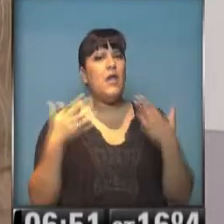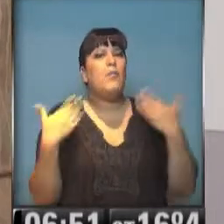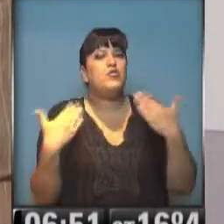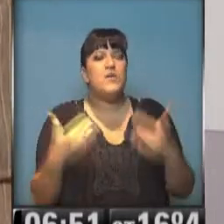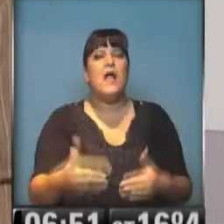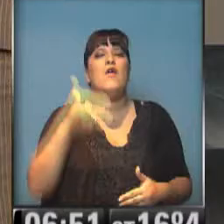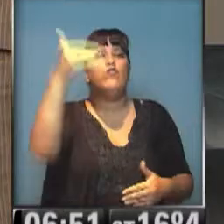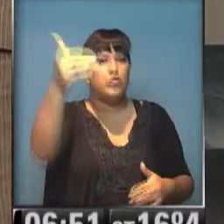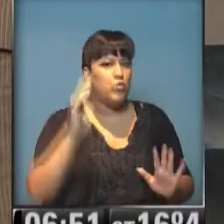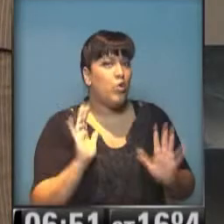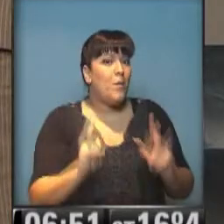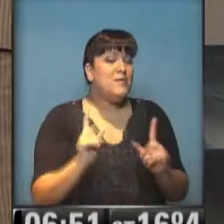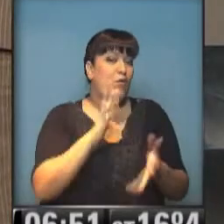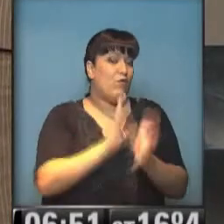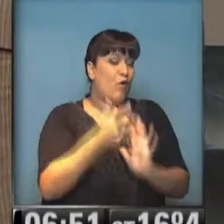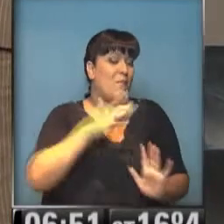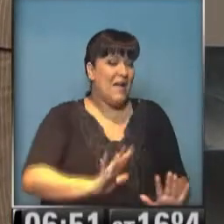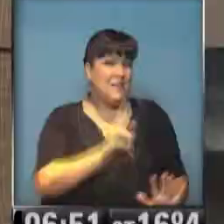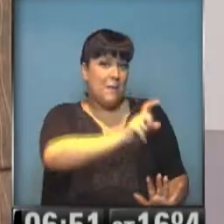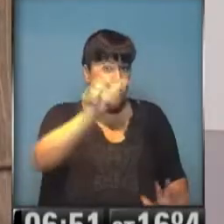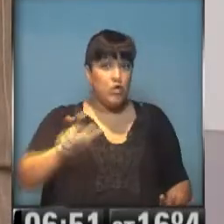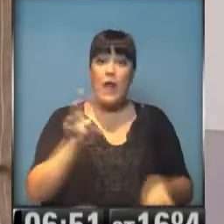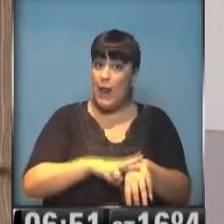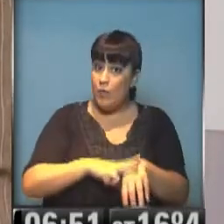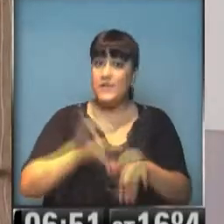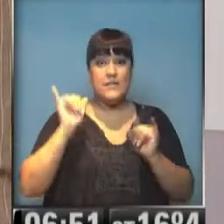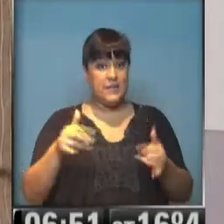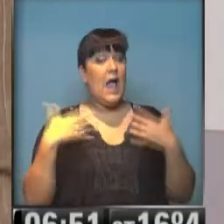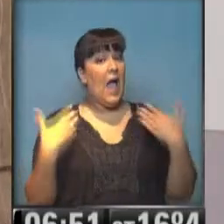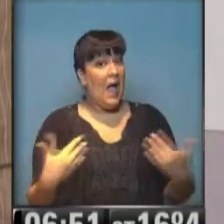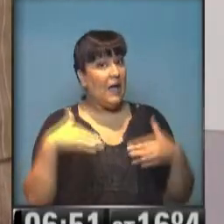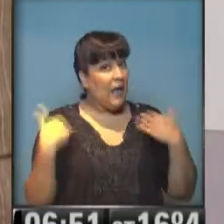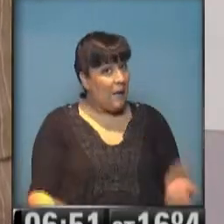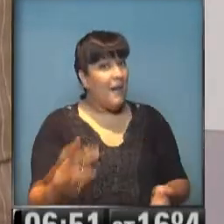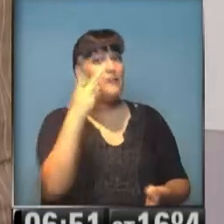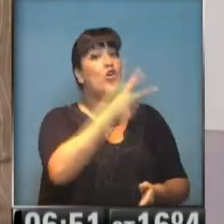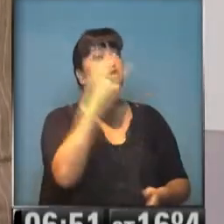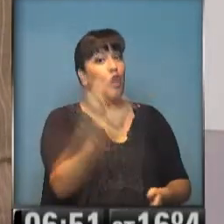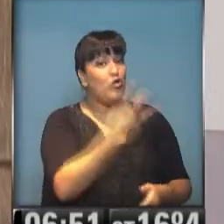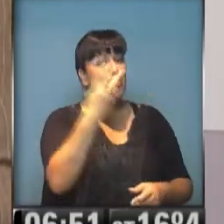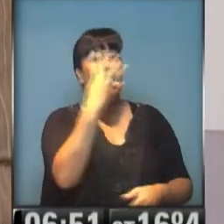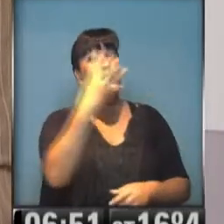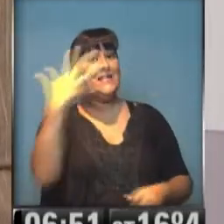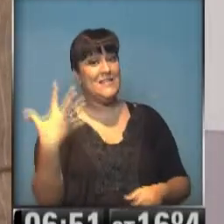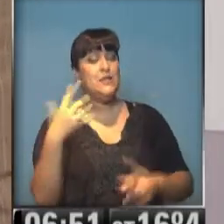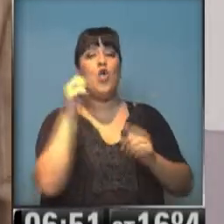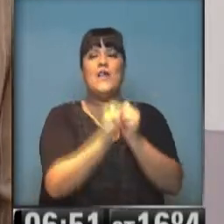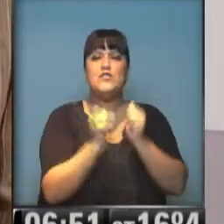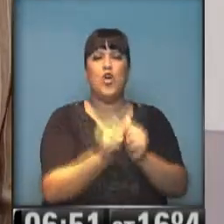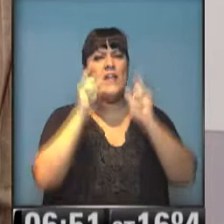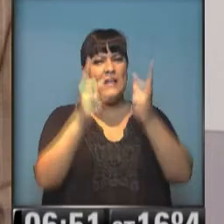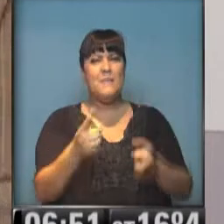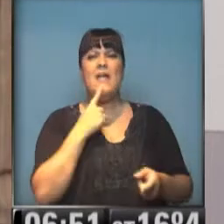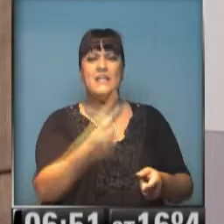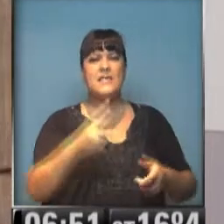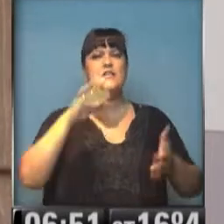futuro siendo como somos. Muy recomendable entonces, Alejo. Si te animás, a 2:45. Sí, claro que me animo. Y a una claro. historia que además te va a hablar de horizontes